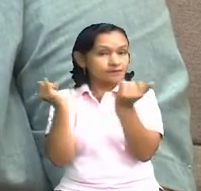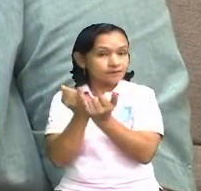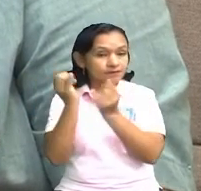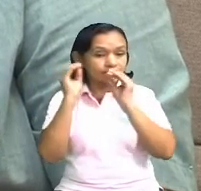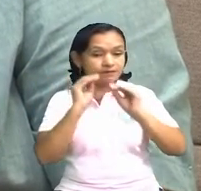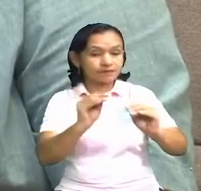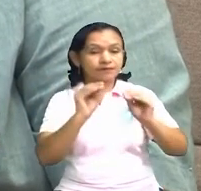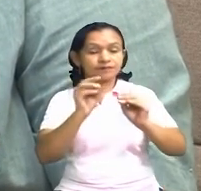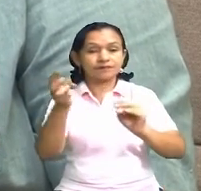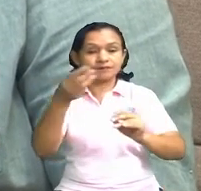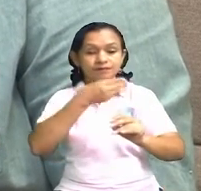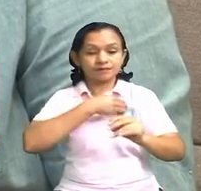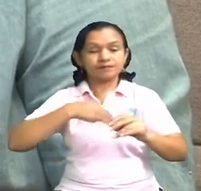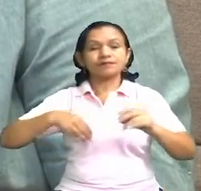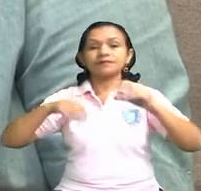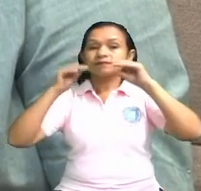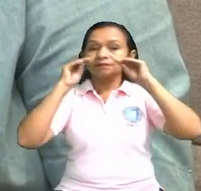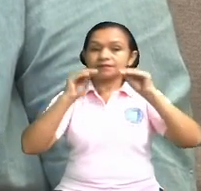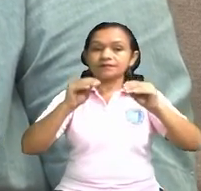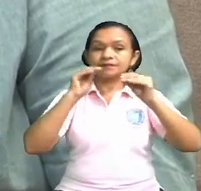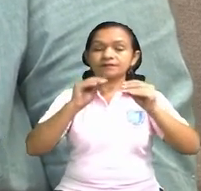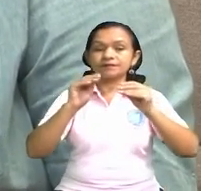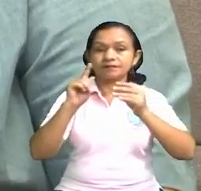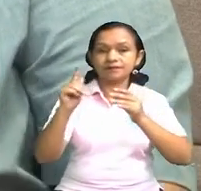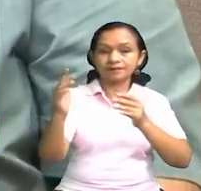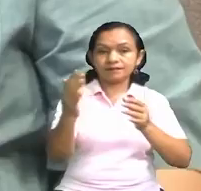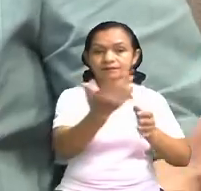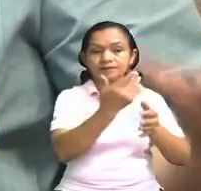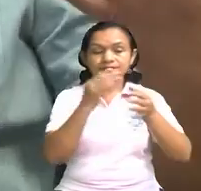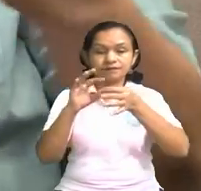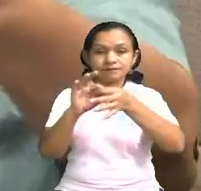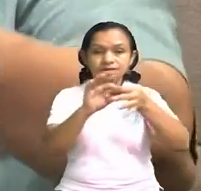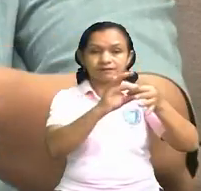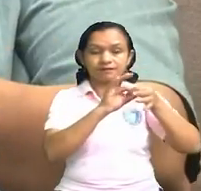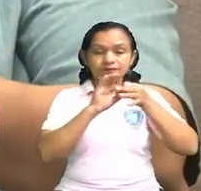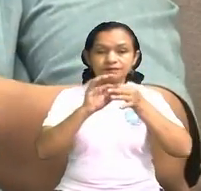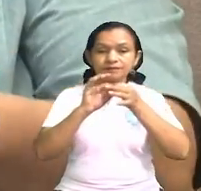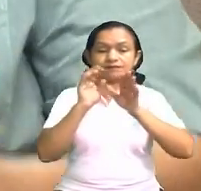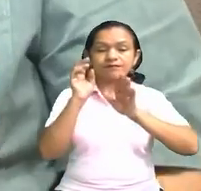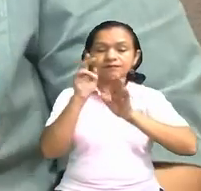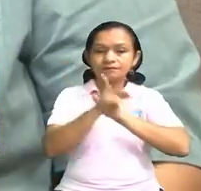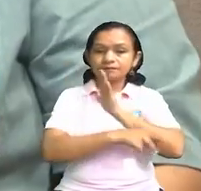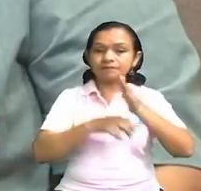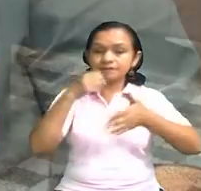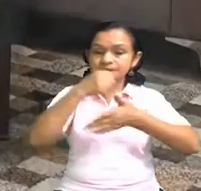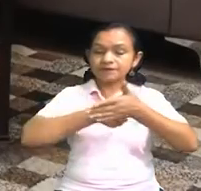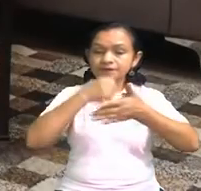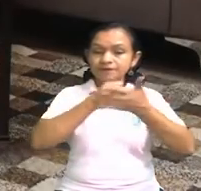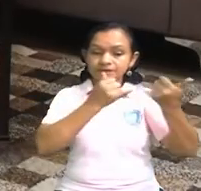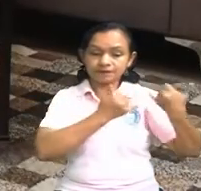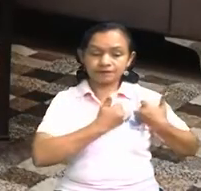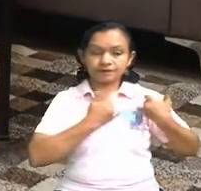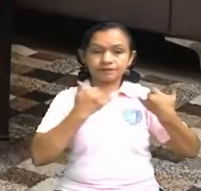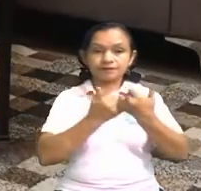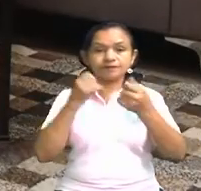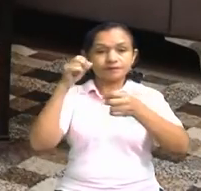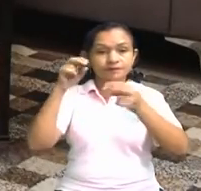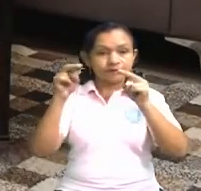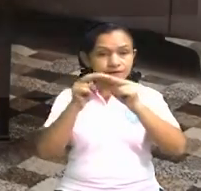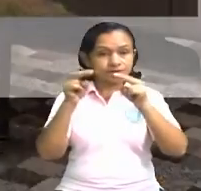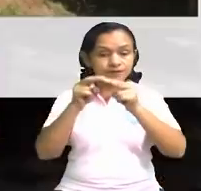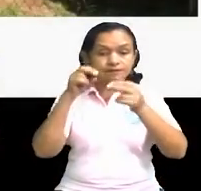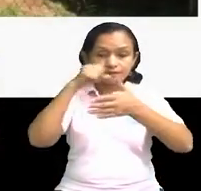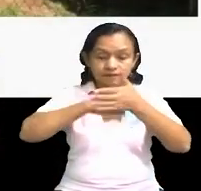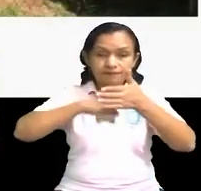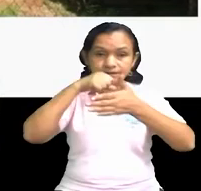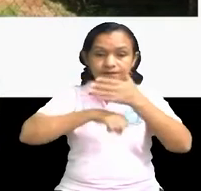y el Ministerio de Educación. Todo el país converge en esos esfuerzos institucionales para